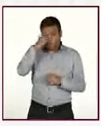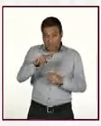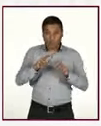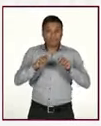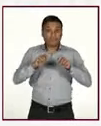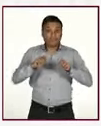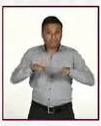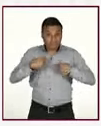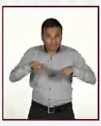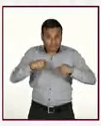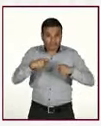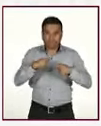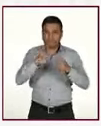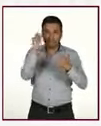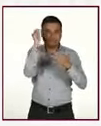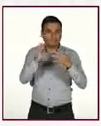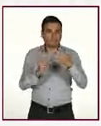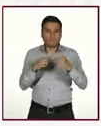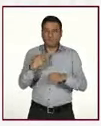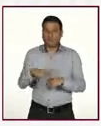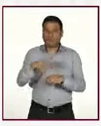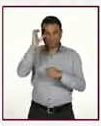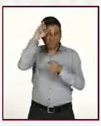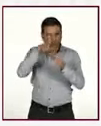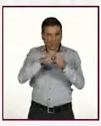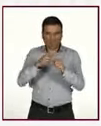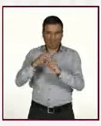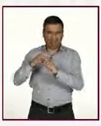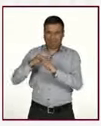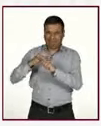riqueza cultural, una pluriculturalidad,